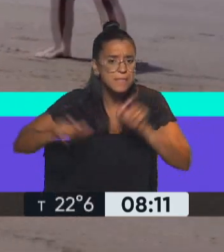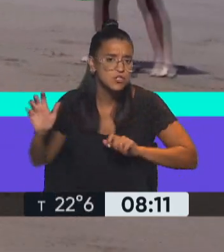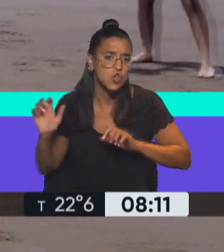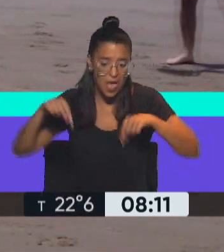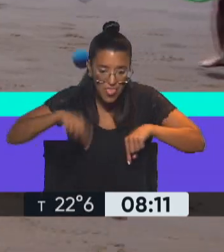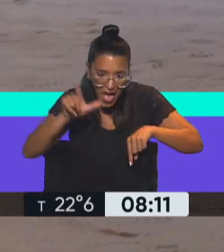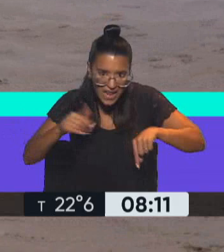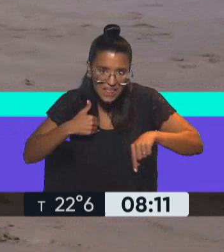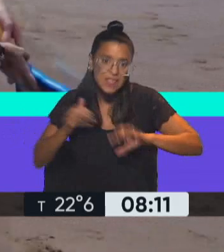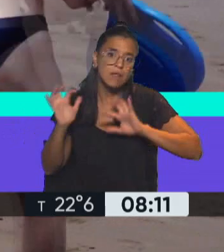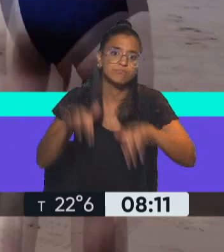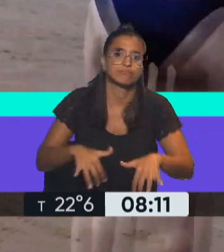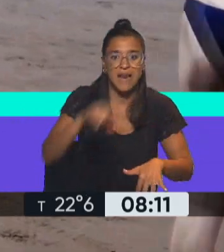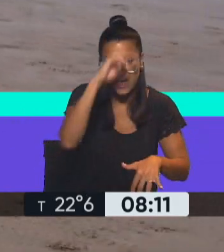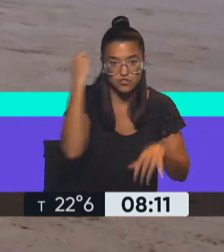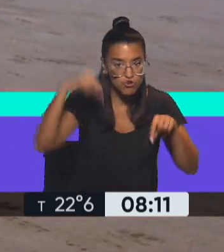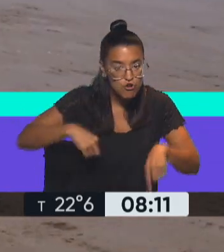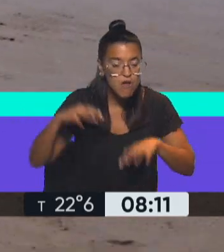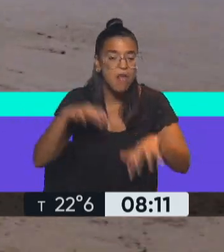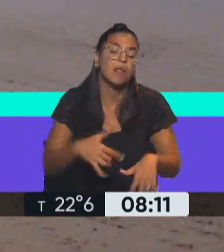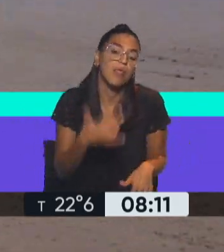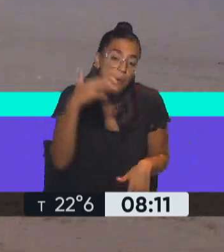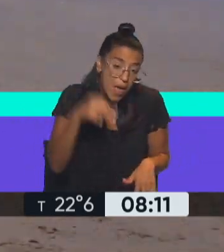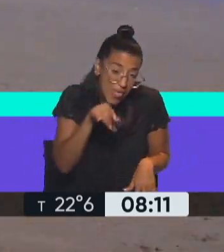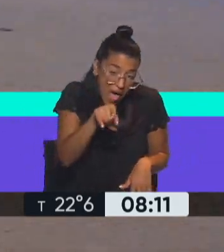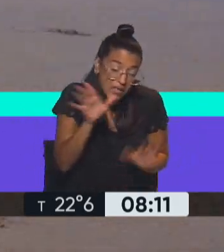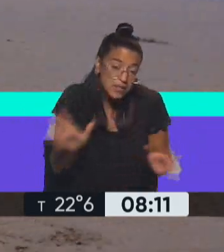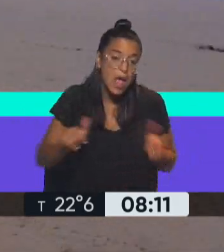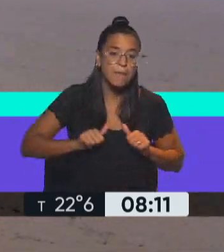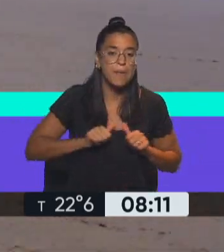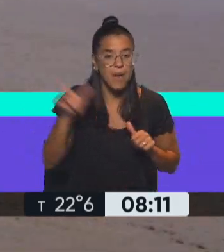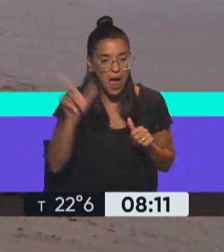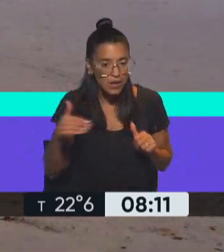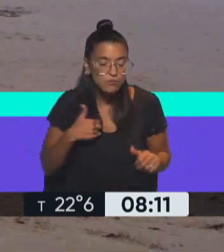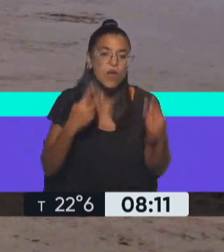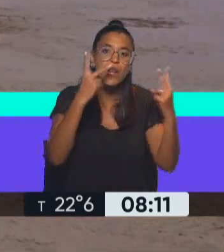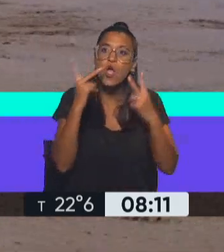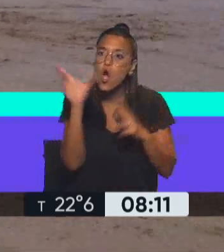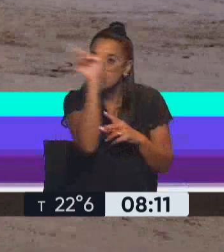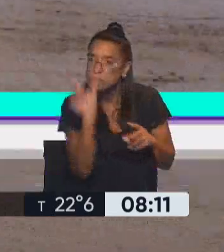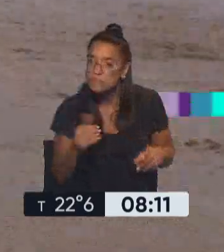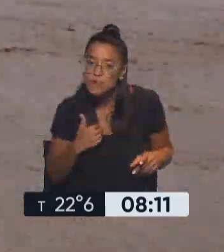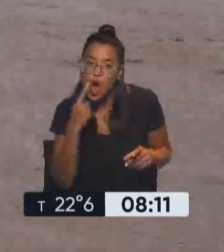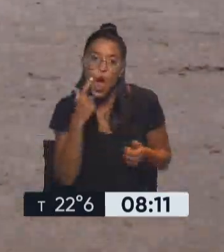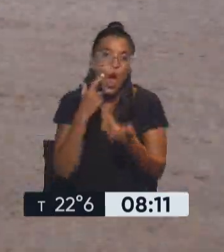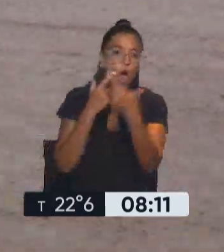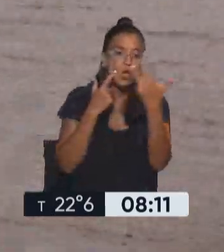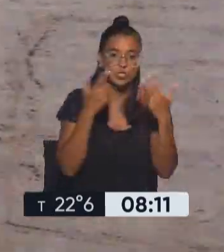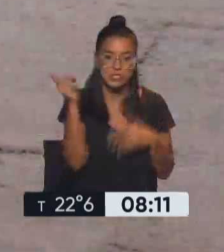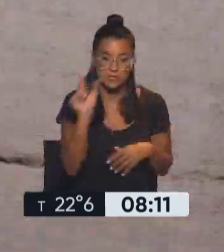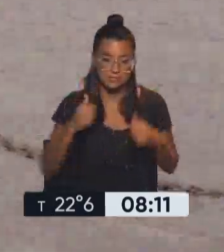demanda nacional por suerte así que la verdad que en ese sentido esperando que los argentinos podamos seguir recorriendo y conociendo nuestro país